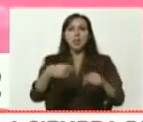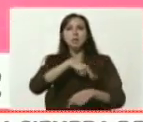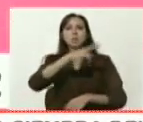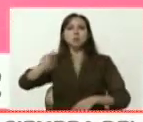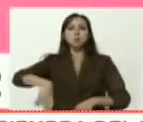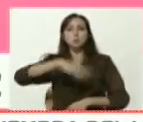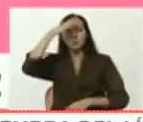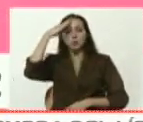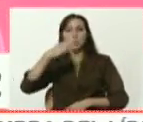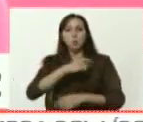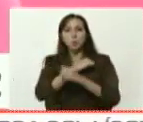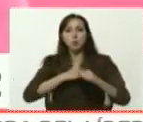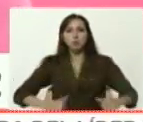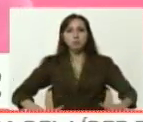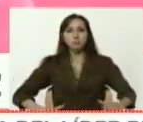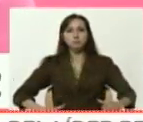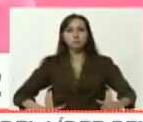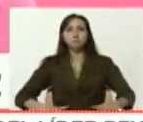esa derecha a la calle,